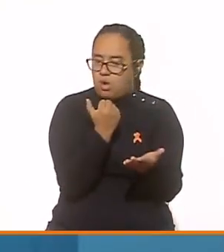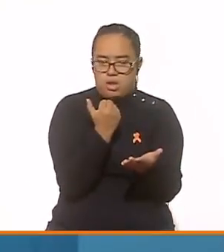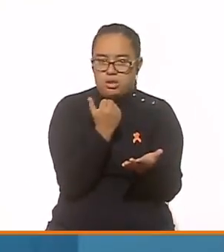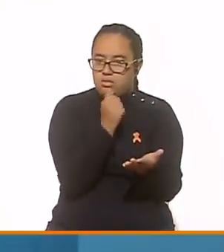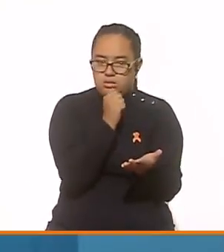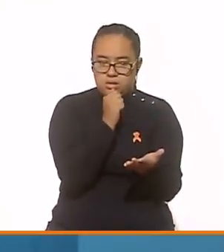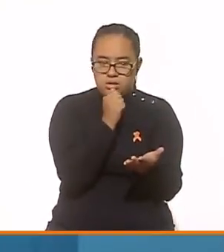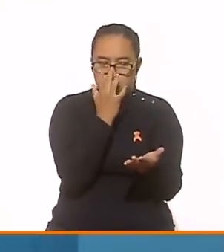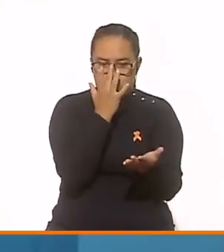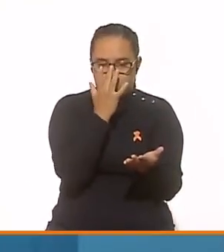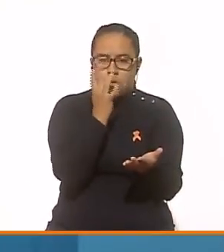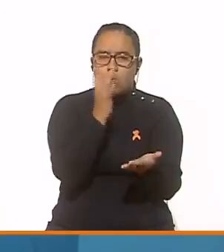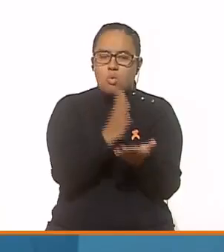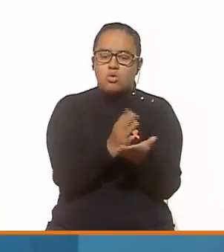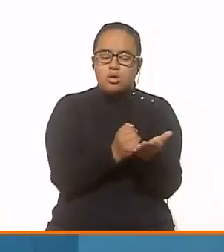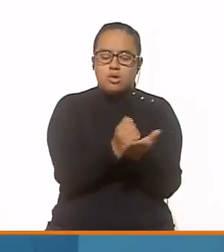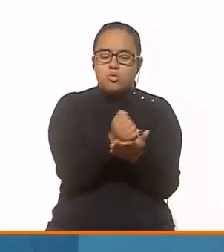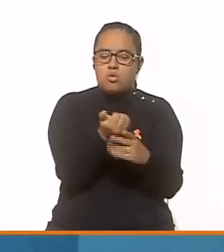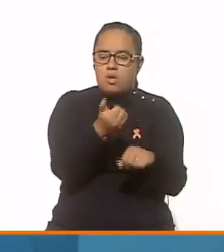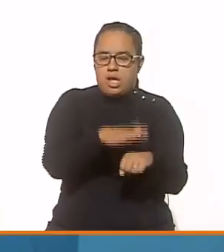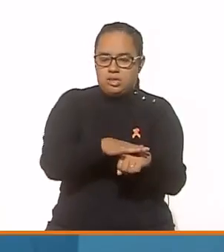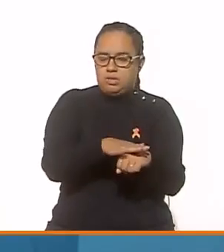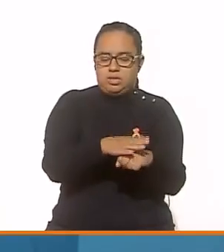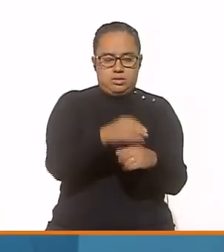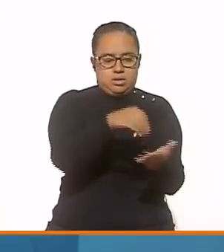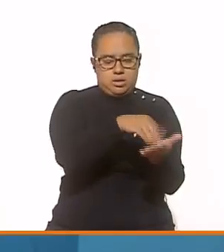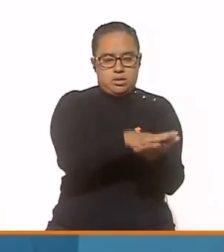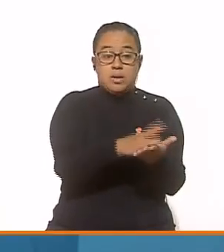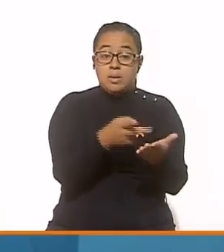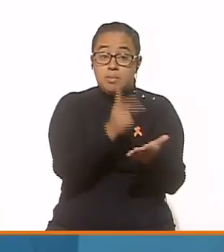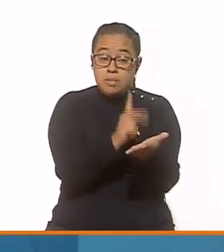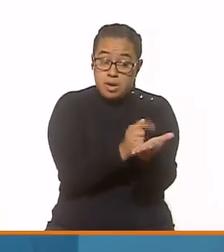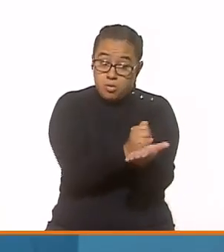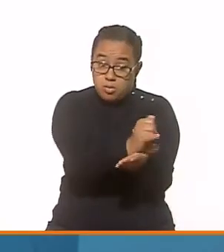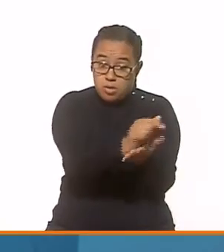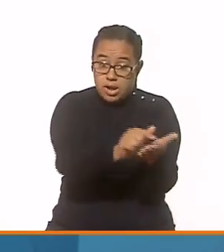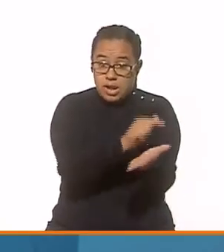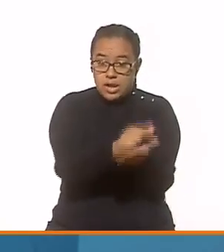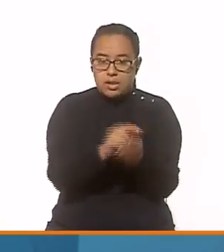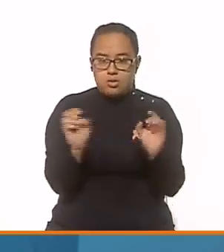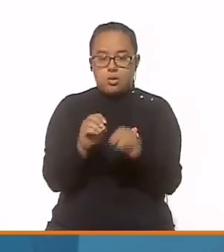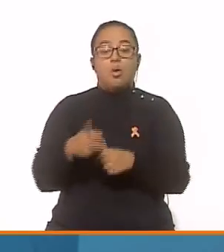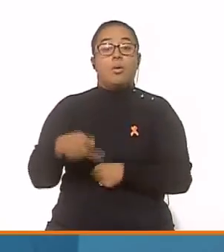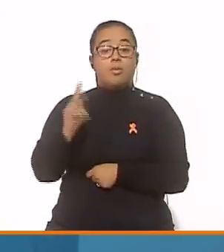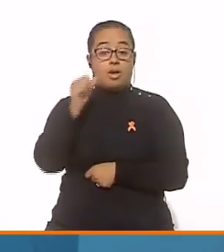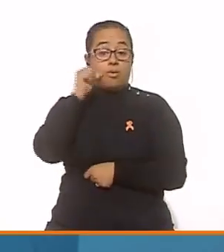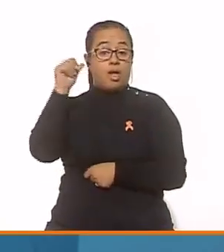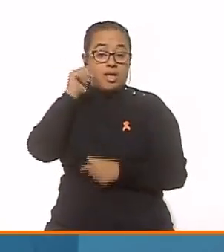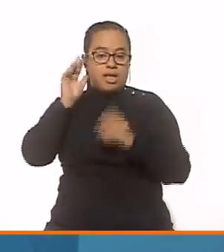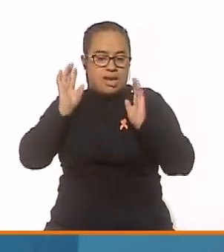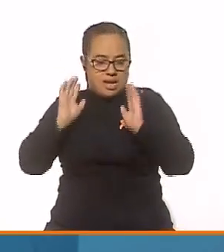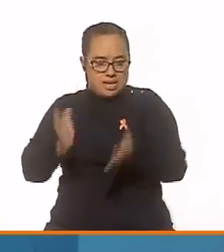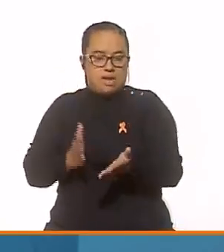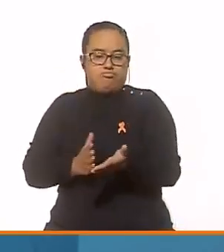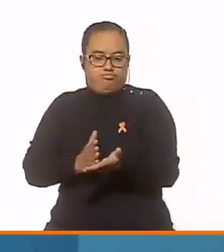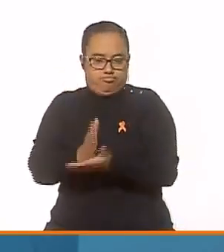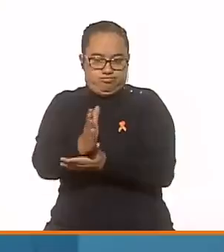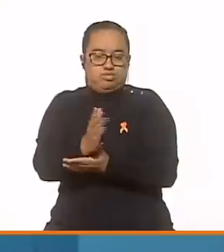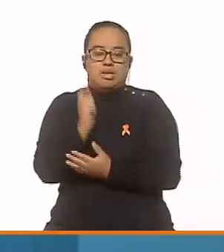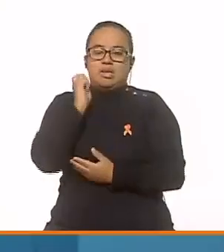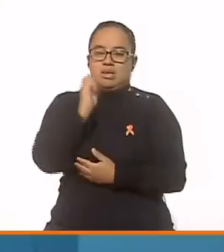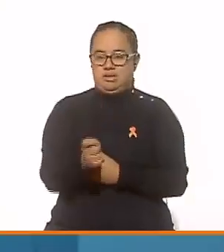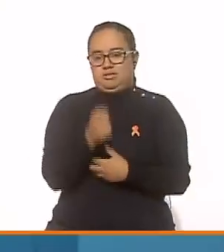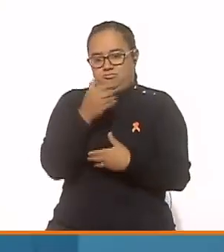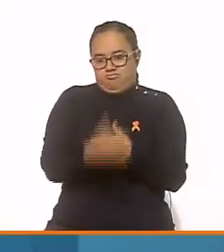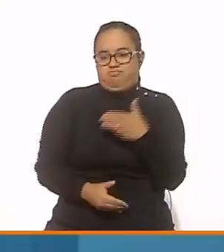disposición administrativa. Entonces, con lo que ocurrió ayer en términos de matrimonio igualitario, pues estamos hablando de un avance